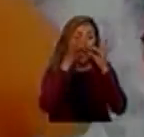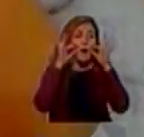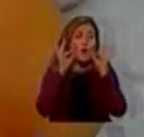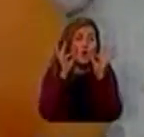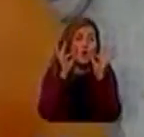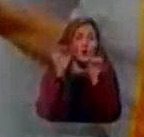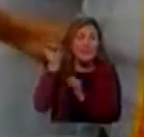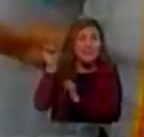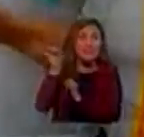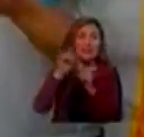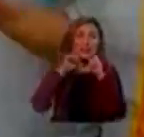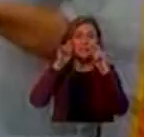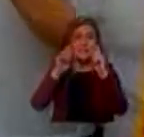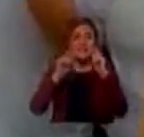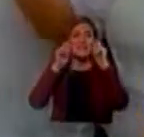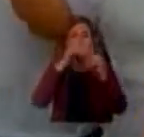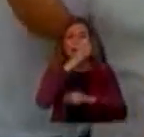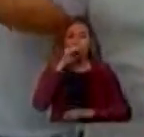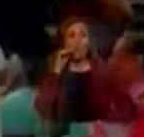esquina gritaba.